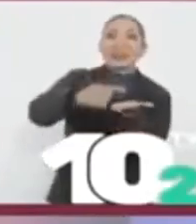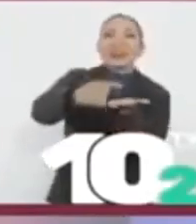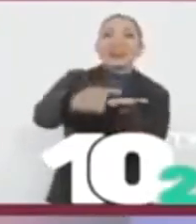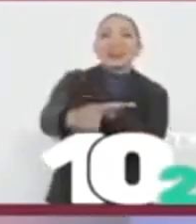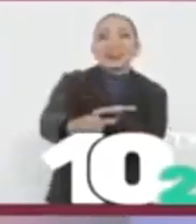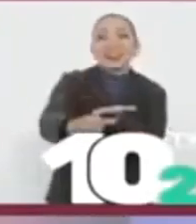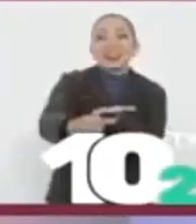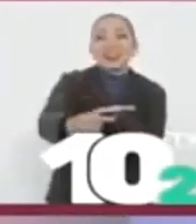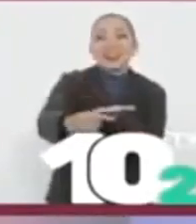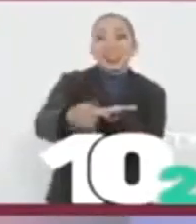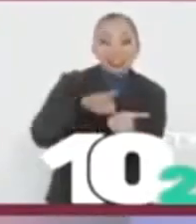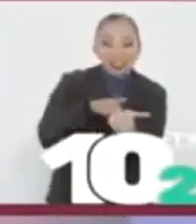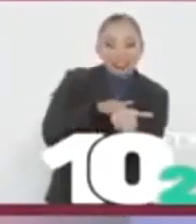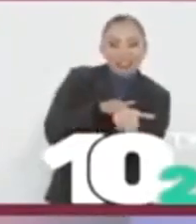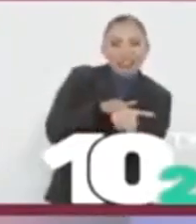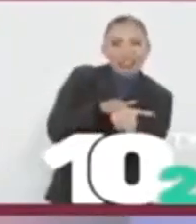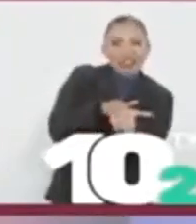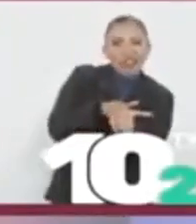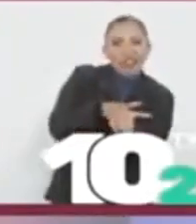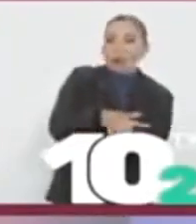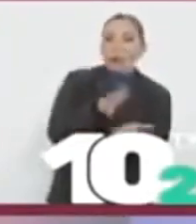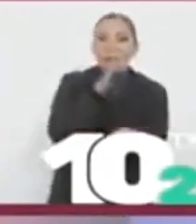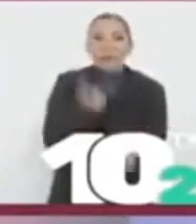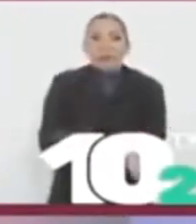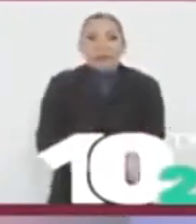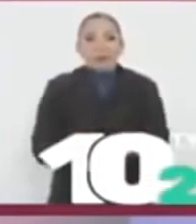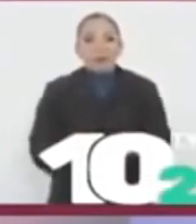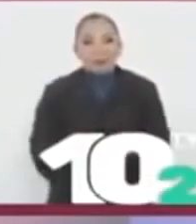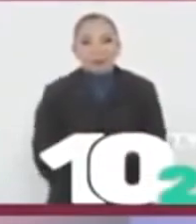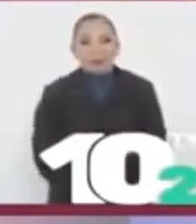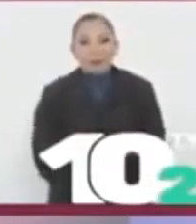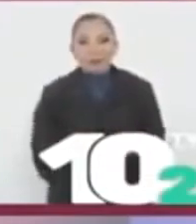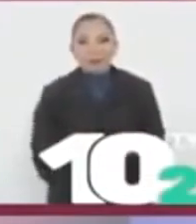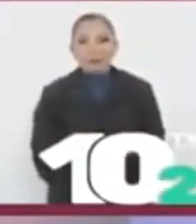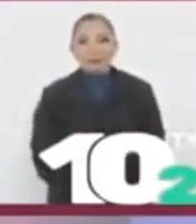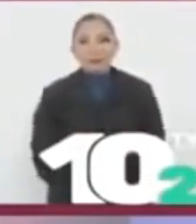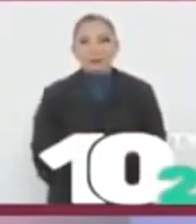rodamiento del carrito, en lugar de simplemente frenarlo.